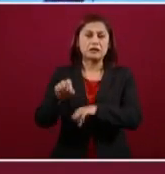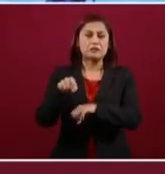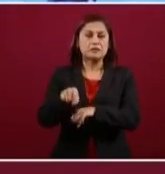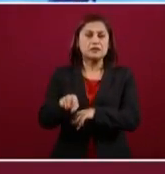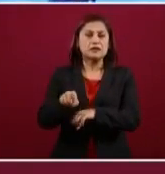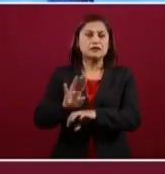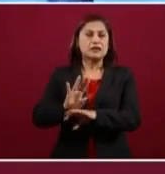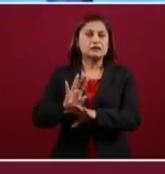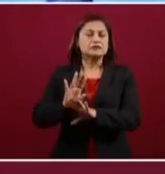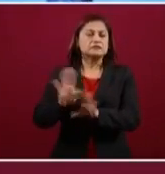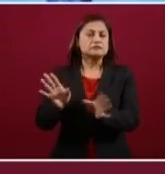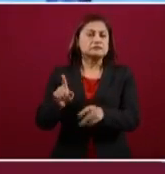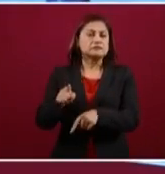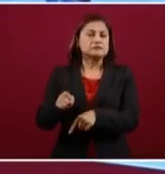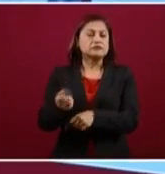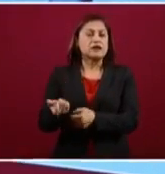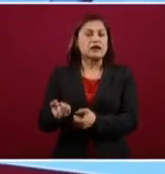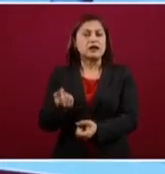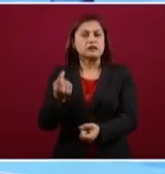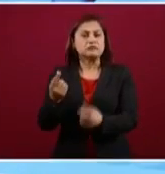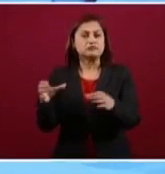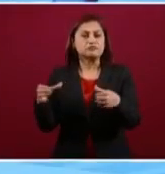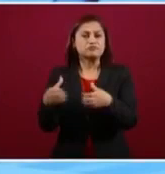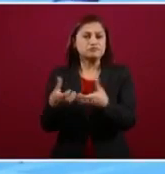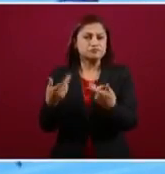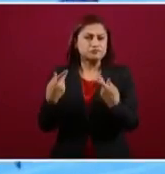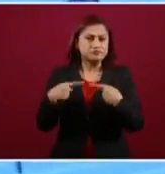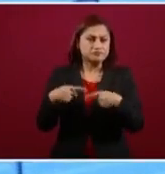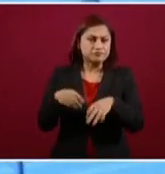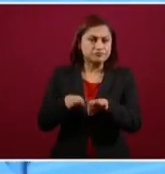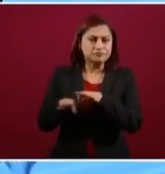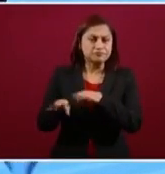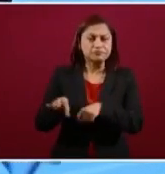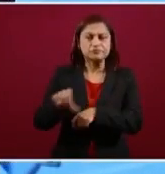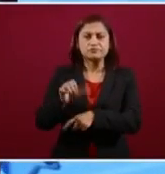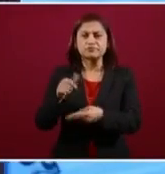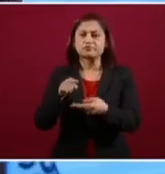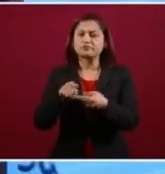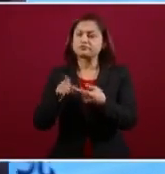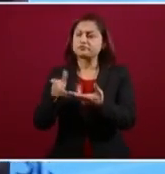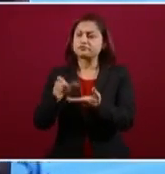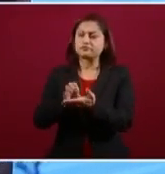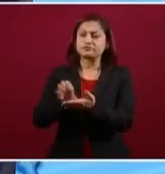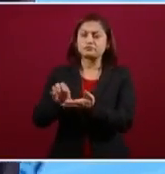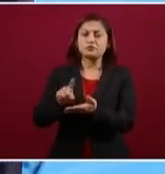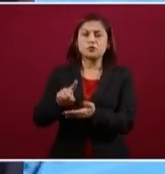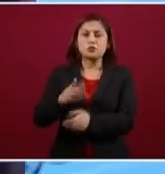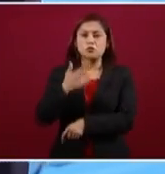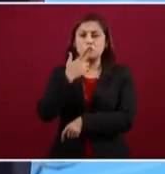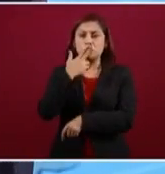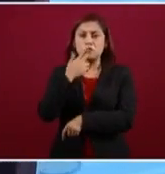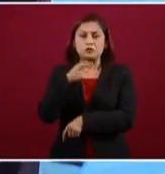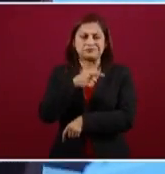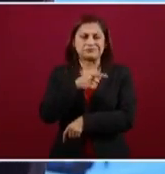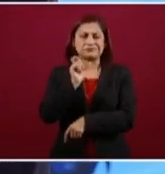obra, de mayor concentración de utilidades. El modelo